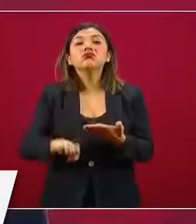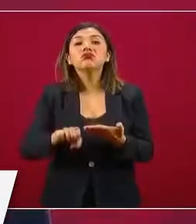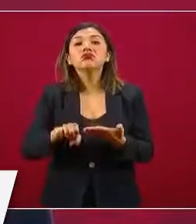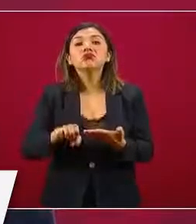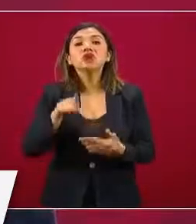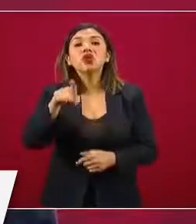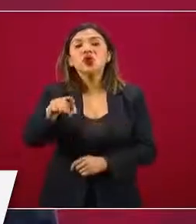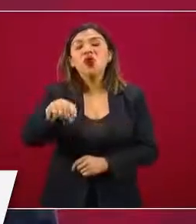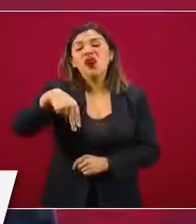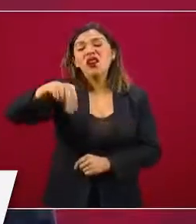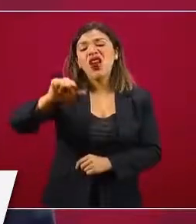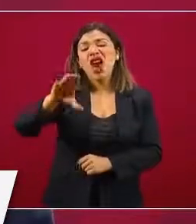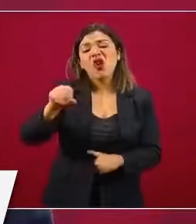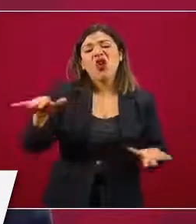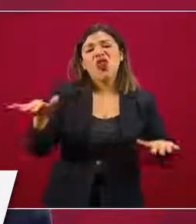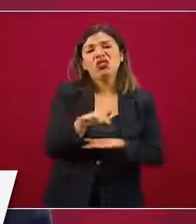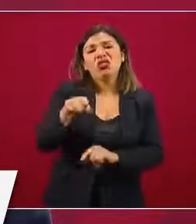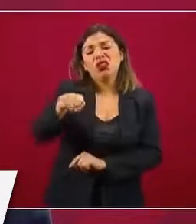naco,